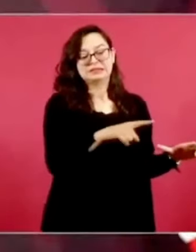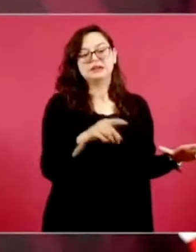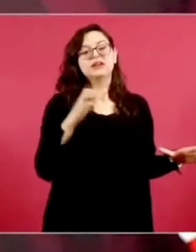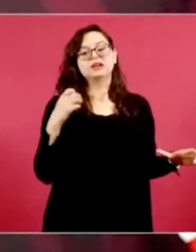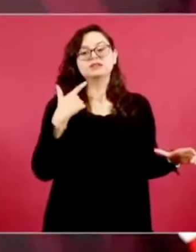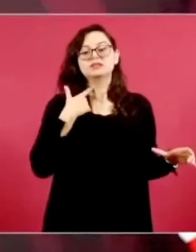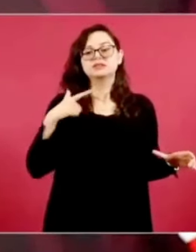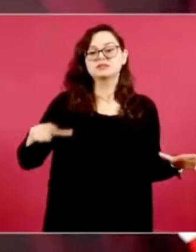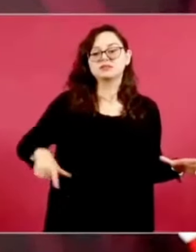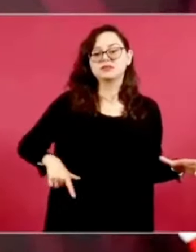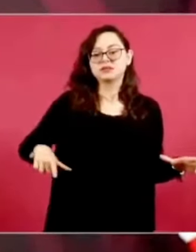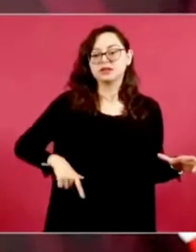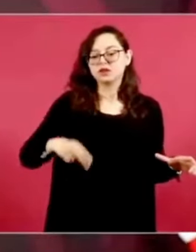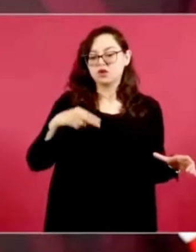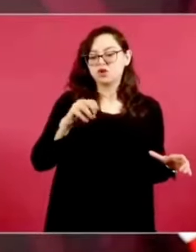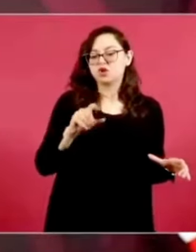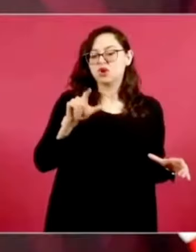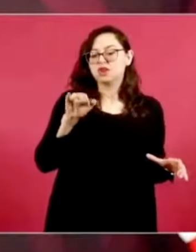O sea, no